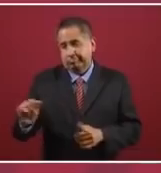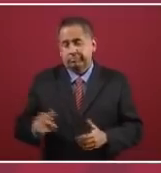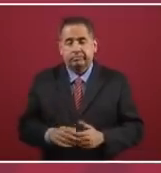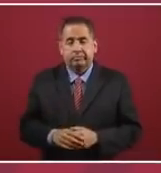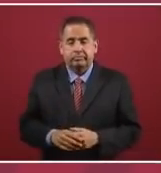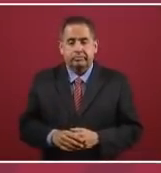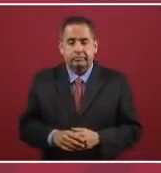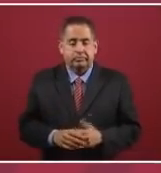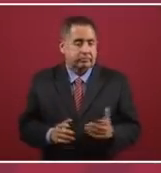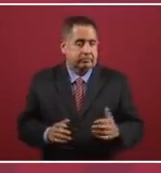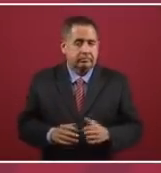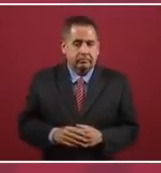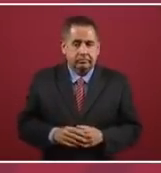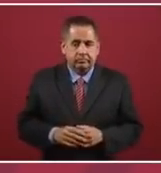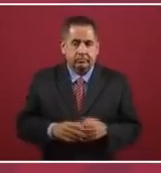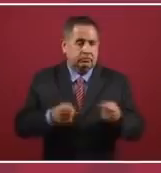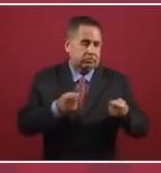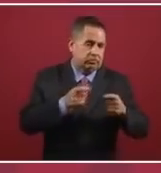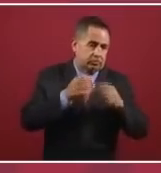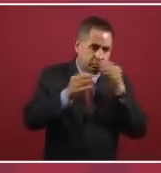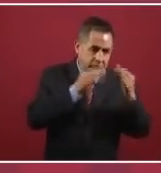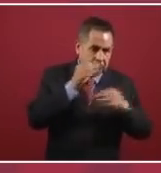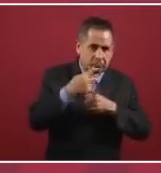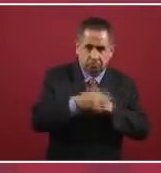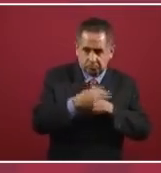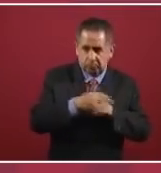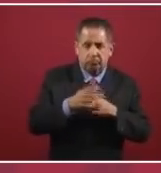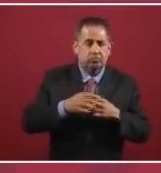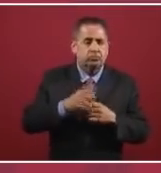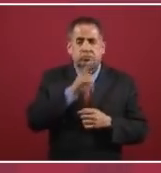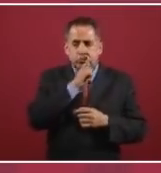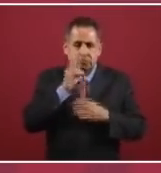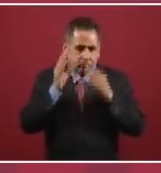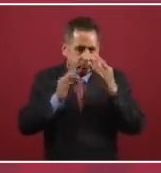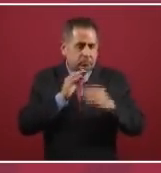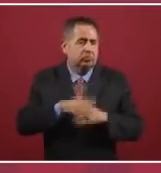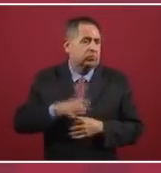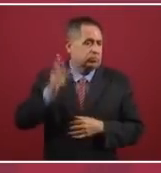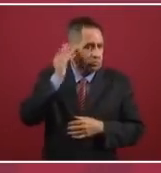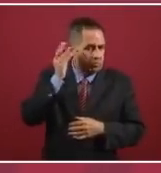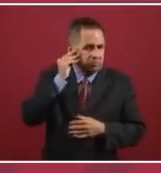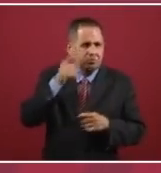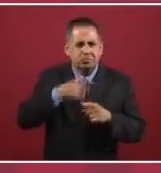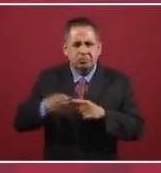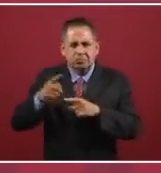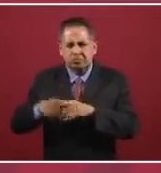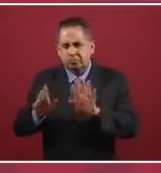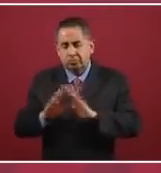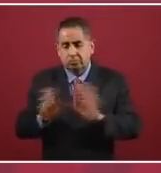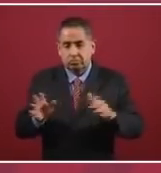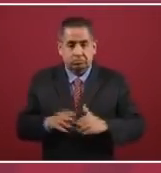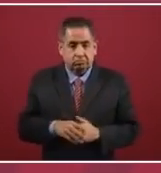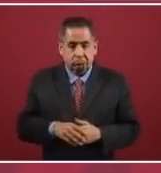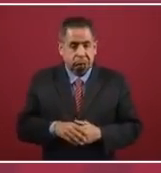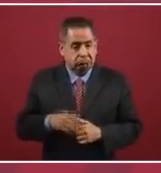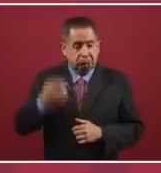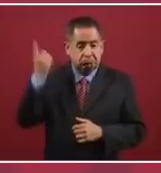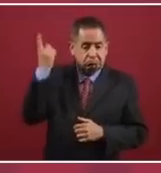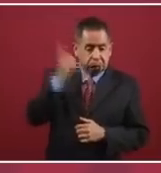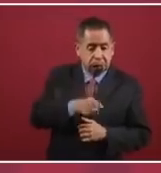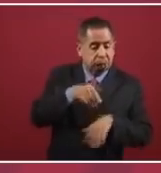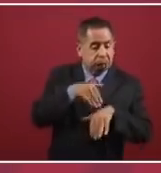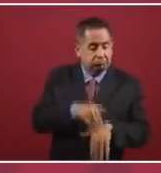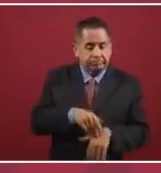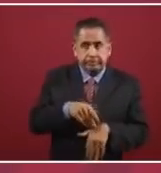ya sea conductores de noticias. Por lo general se